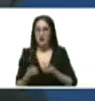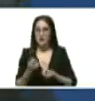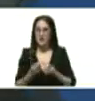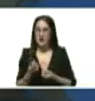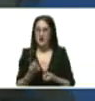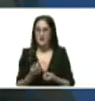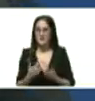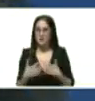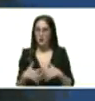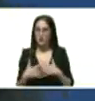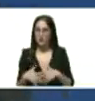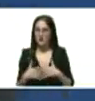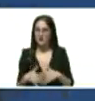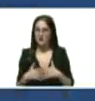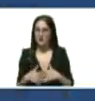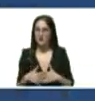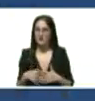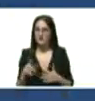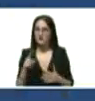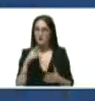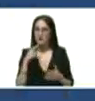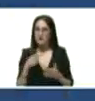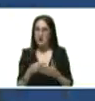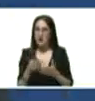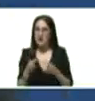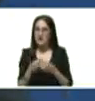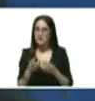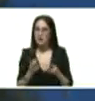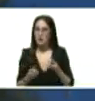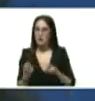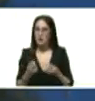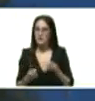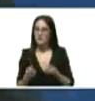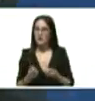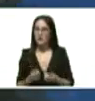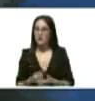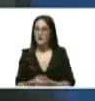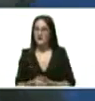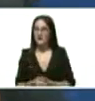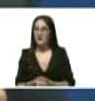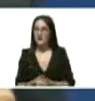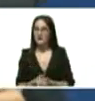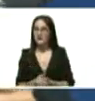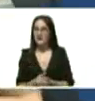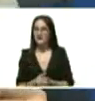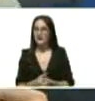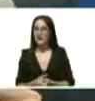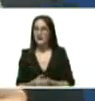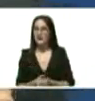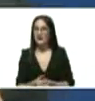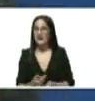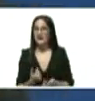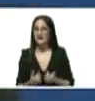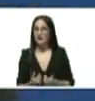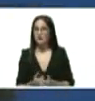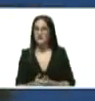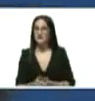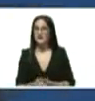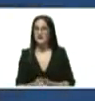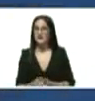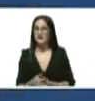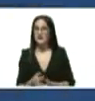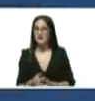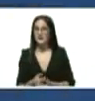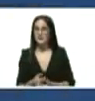Productiva. Usted ha hecho mención de su equipo económico. Su equipo económico hoy en día definitivamente